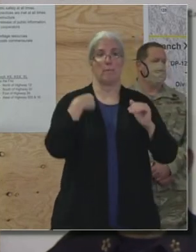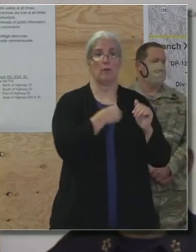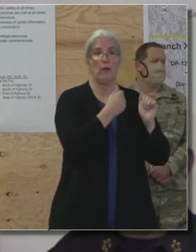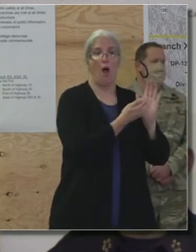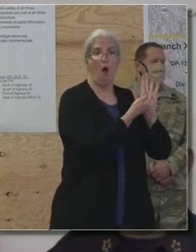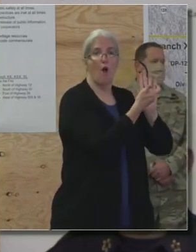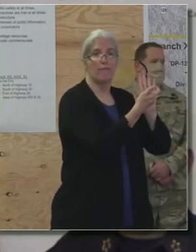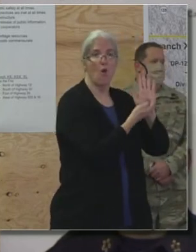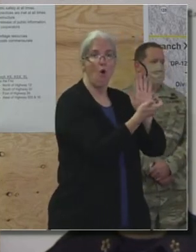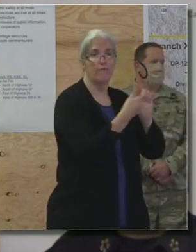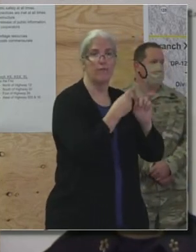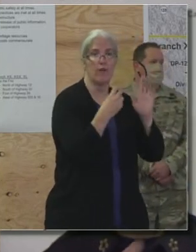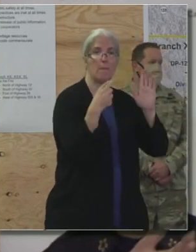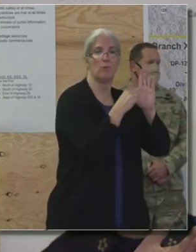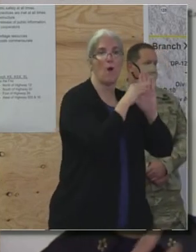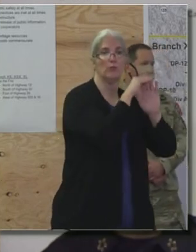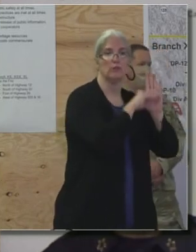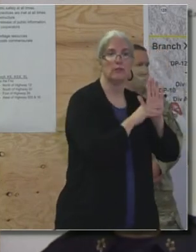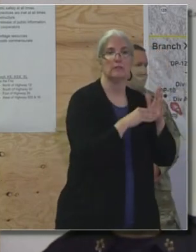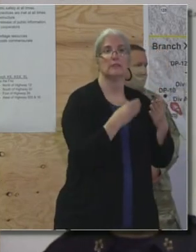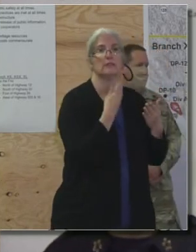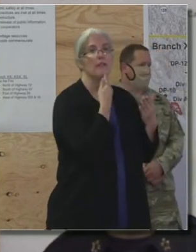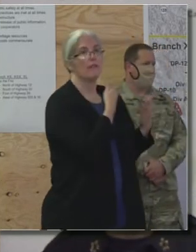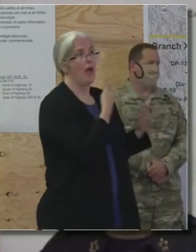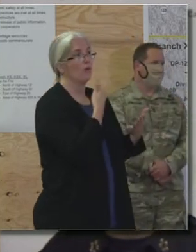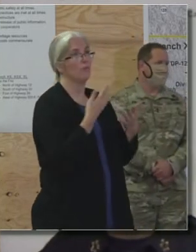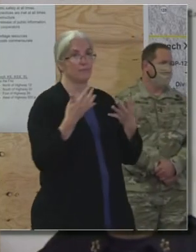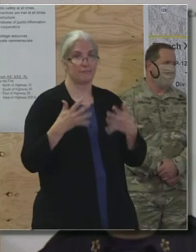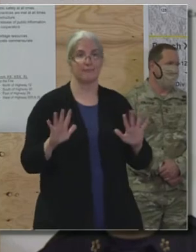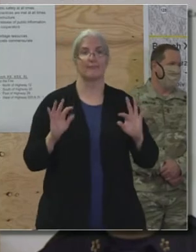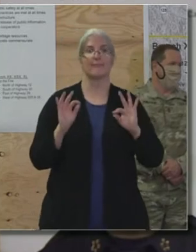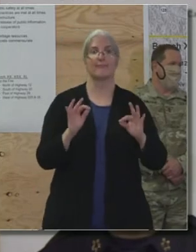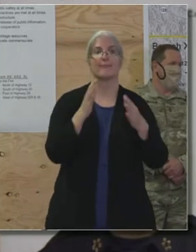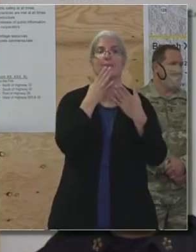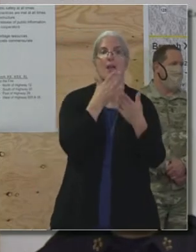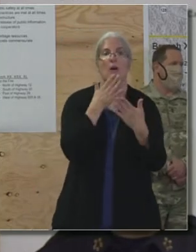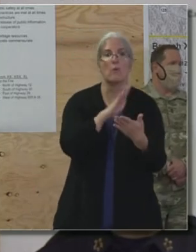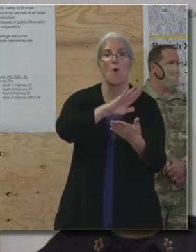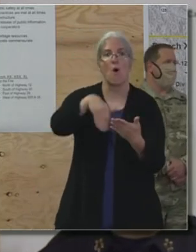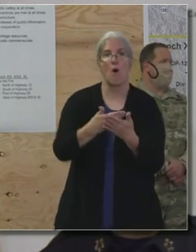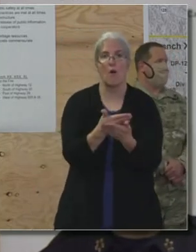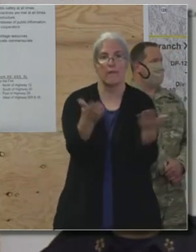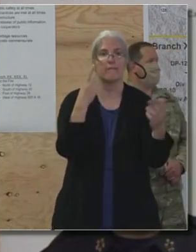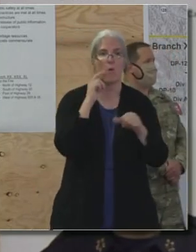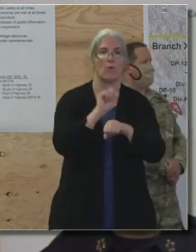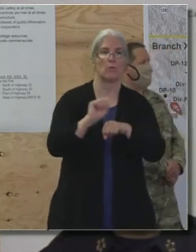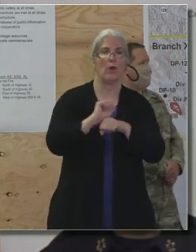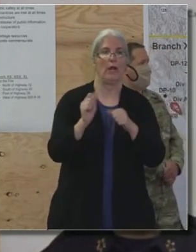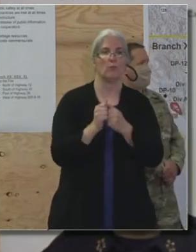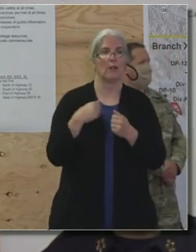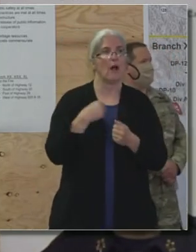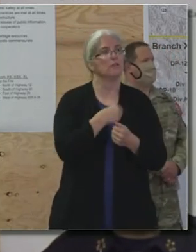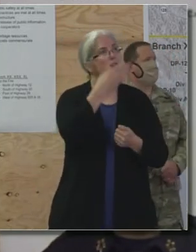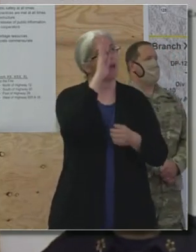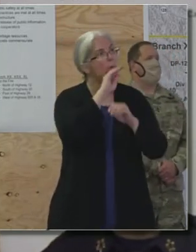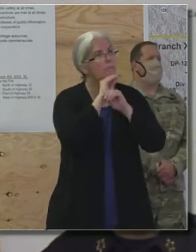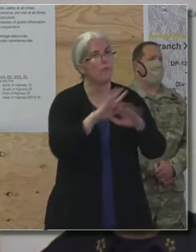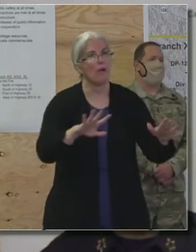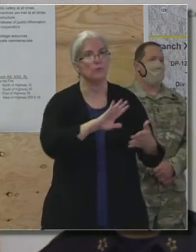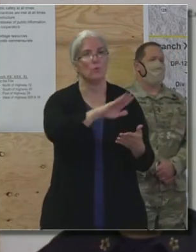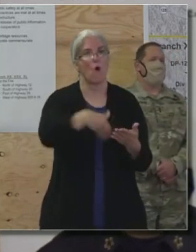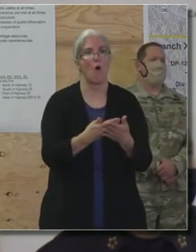lista con eso gracias a todos ustedes por trabajar con nosotros por su paciencia